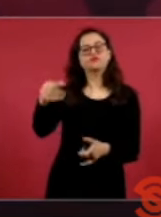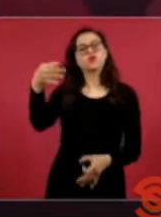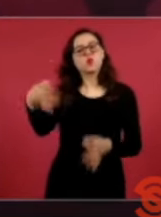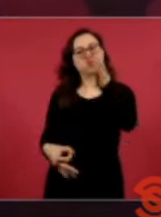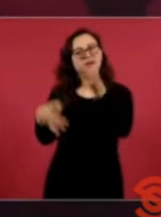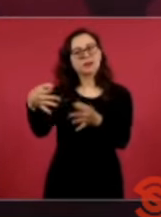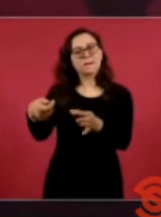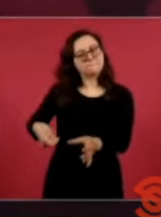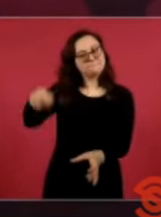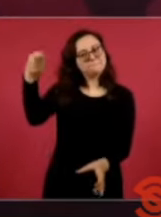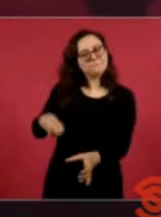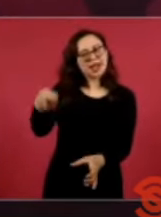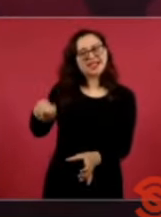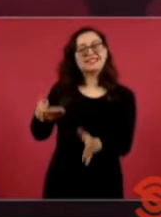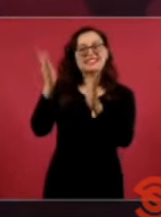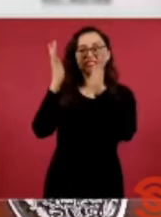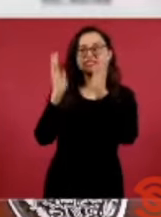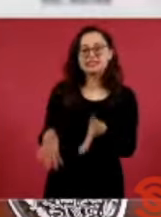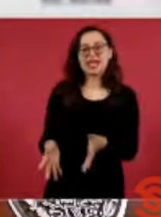actúen,